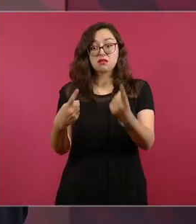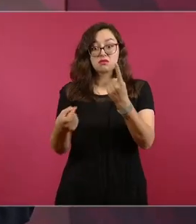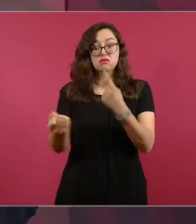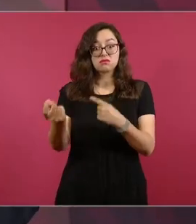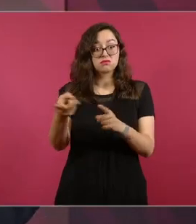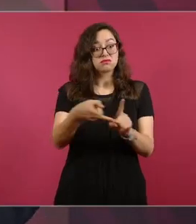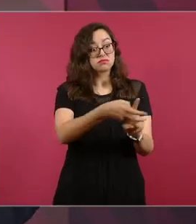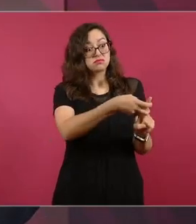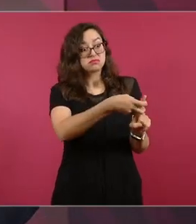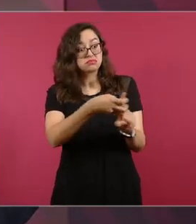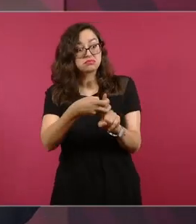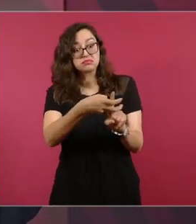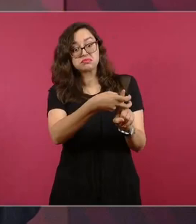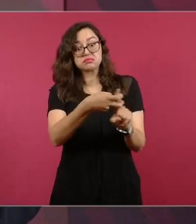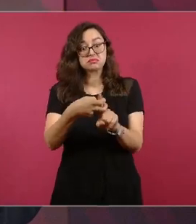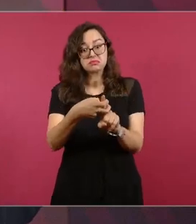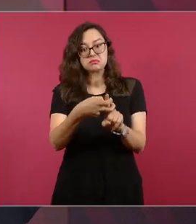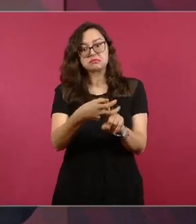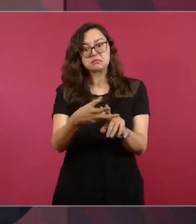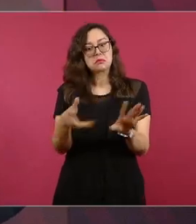los que